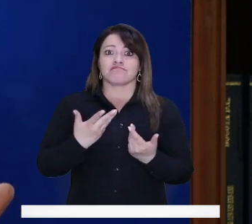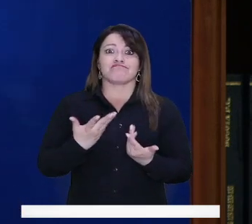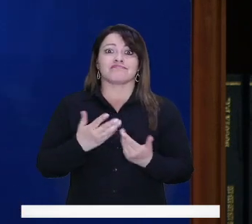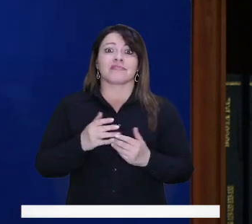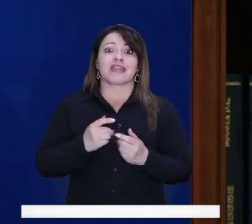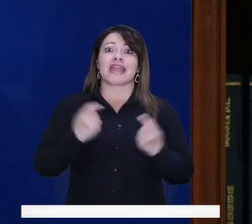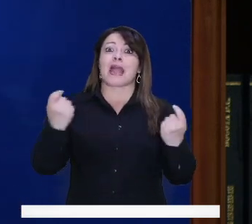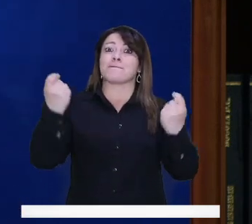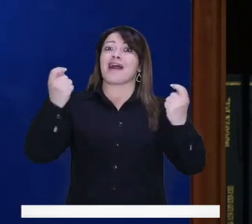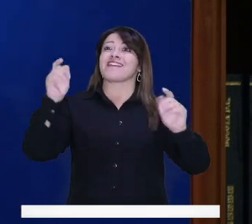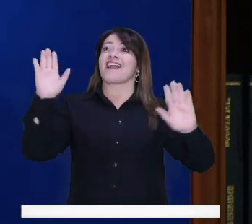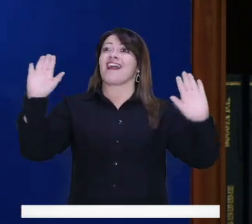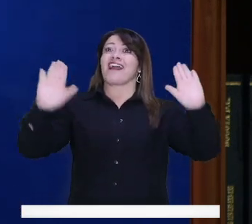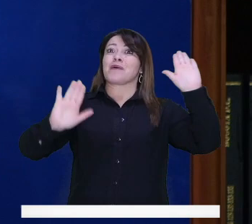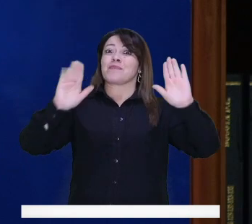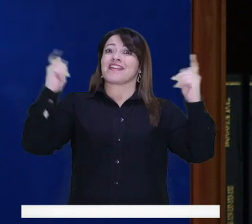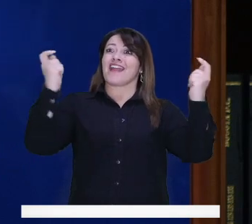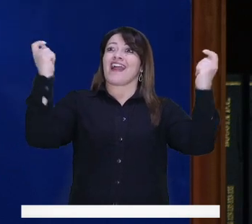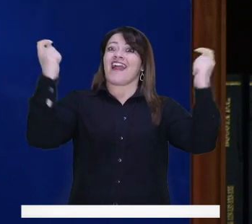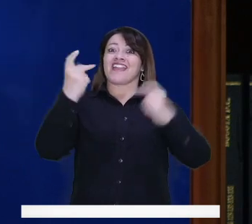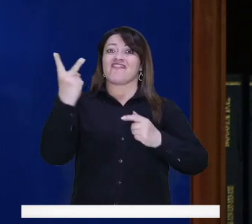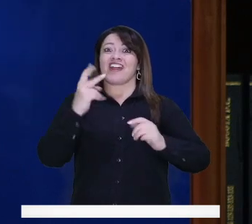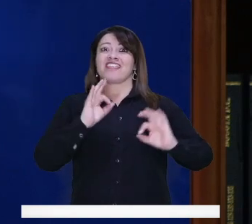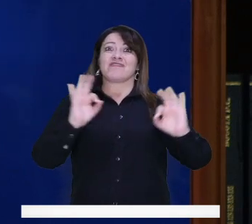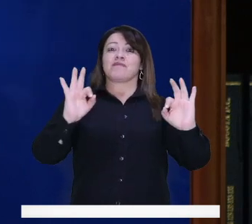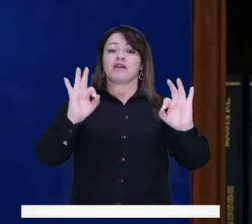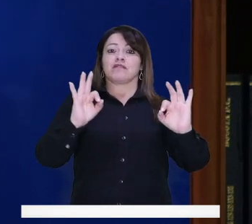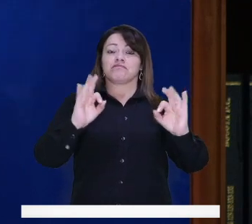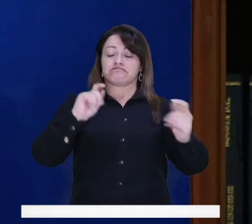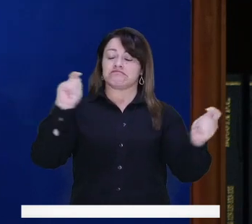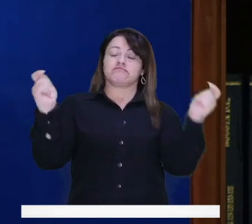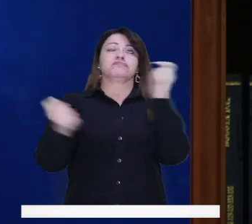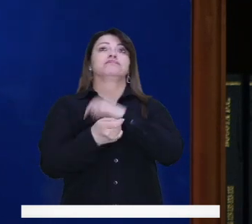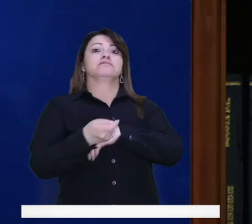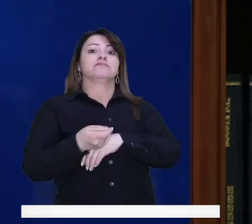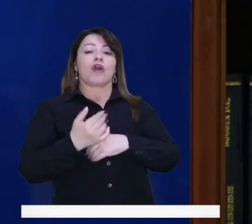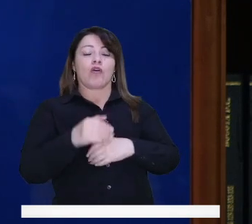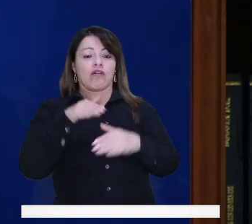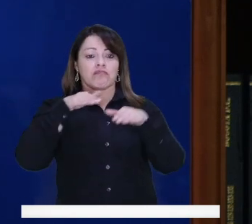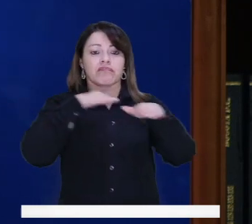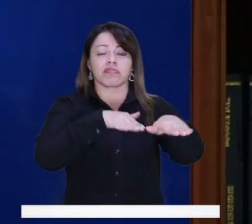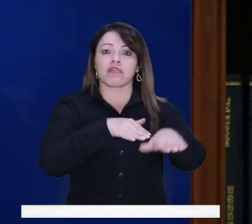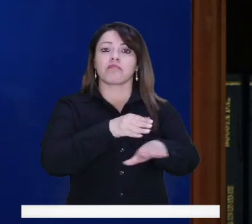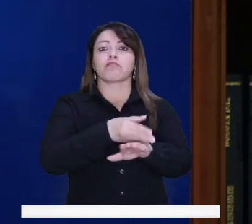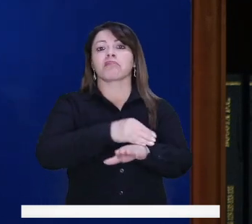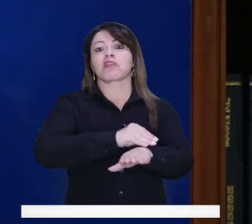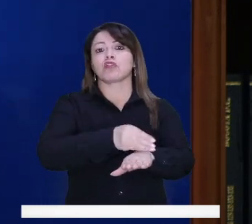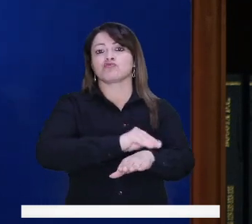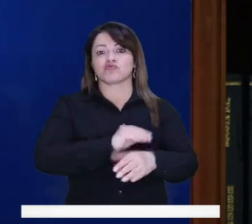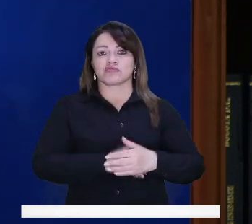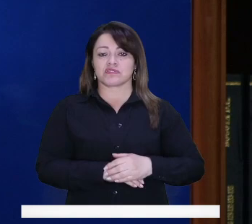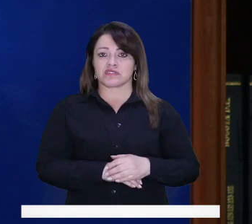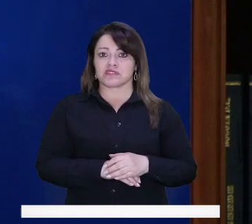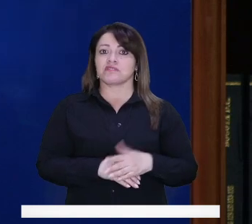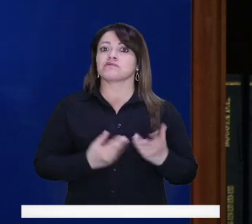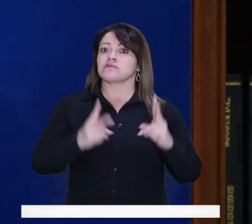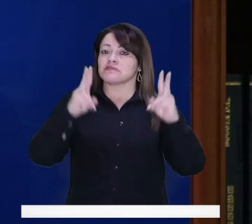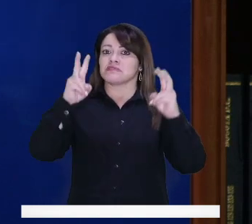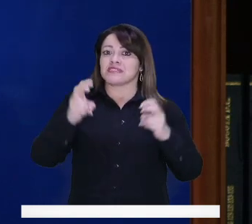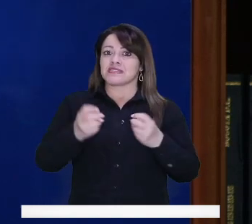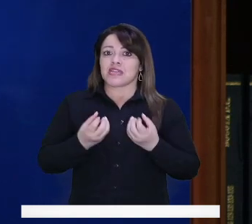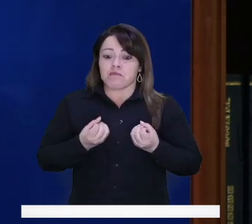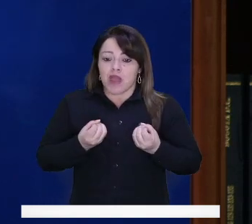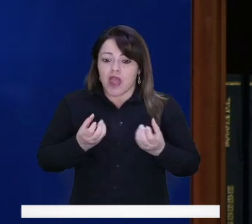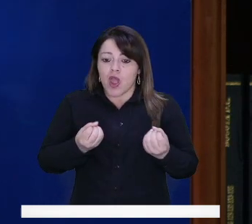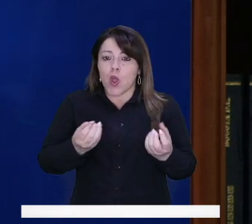en la campaña y peñalosista en el gobierno. Él alude a una cosa muy importante, es fundamental el tema